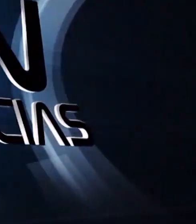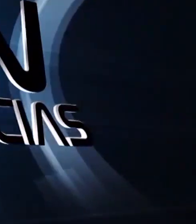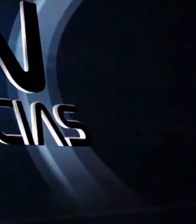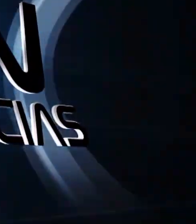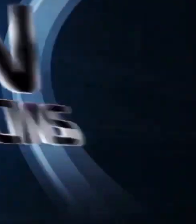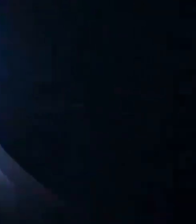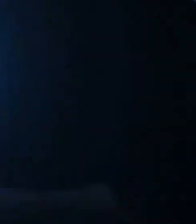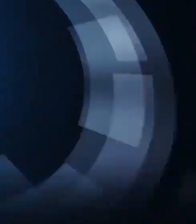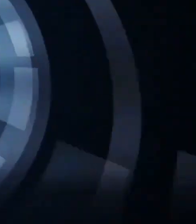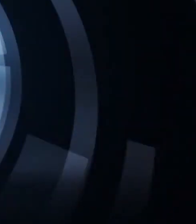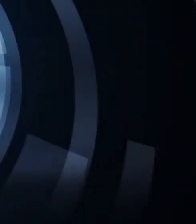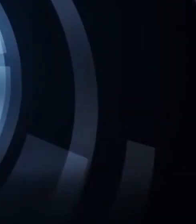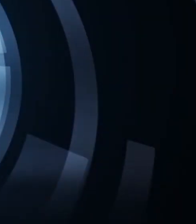¡Gracias! ¡Gracias! ¡Gracias! ¡Gracias! ¡Gracias!